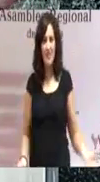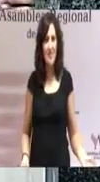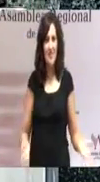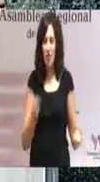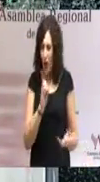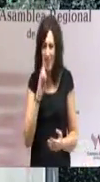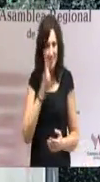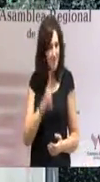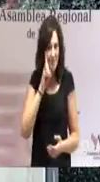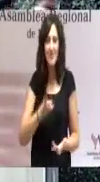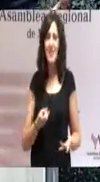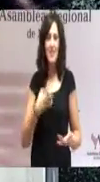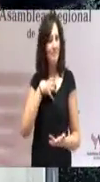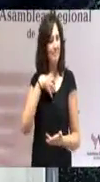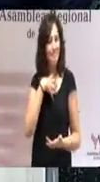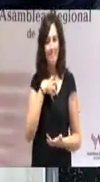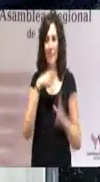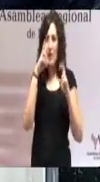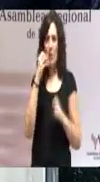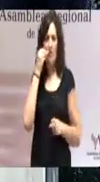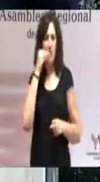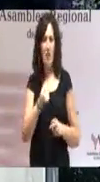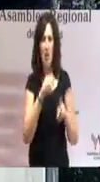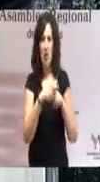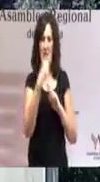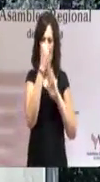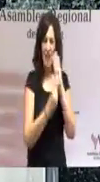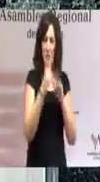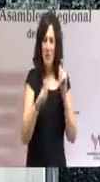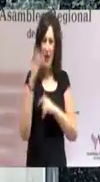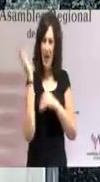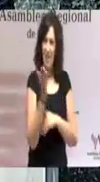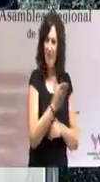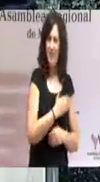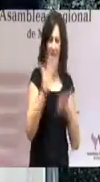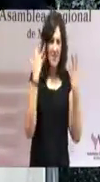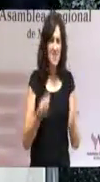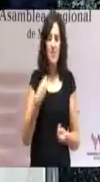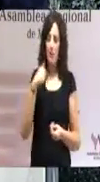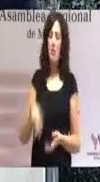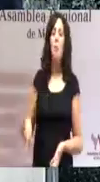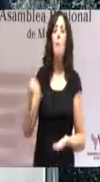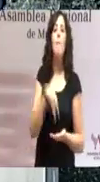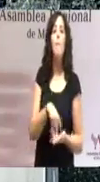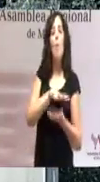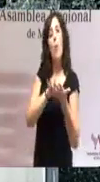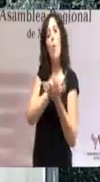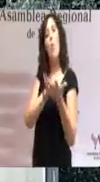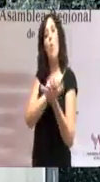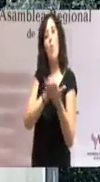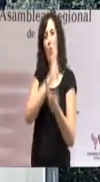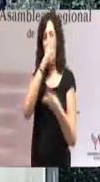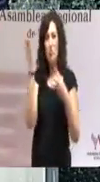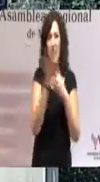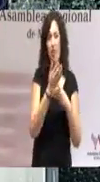No se puede, con la frialdad que usted da los datos que afectan a tantas personas, llegar aquí y hablar de un tercio